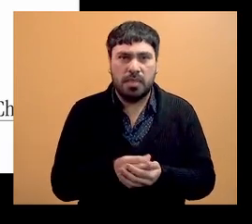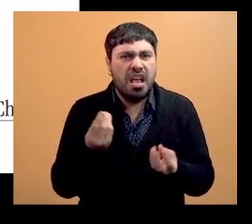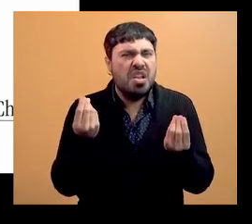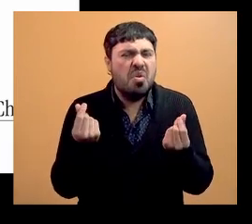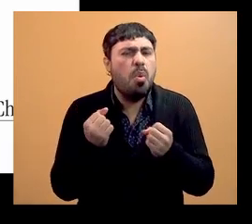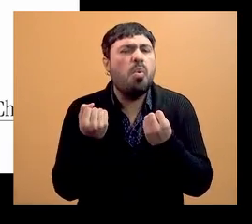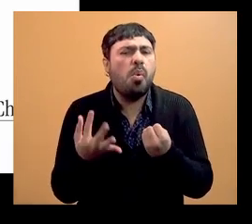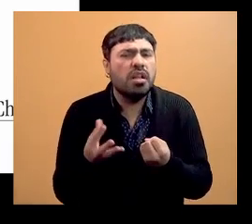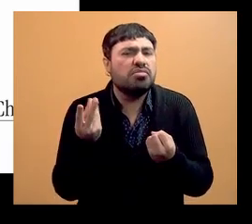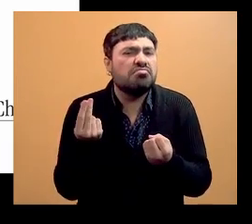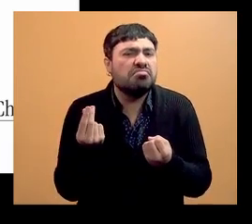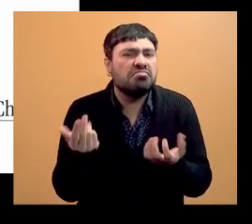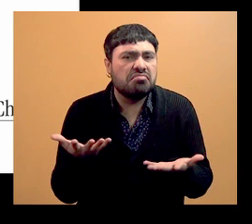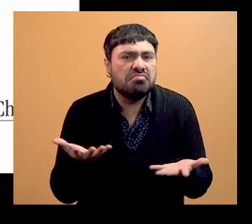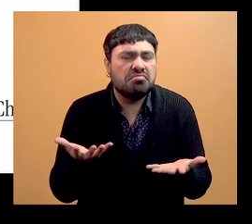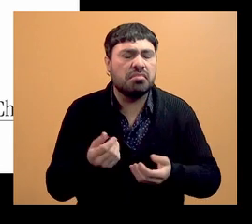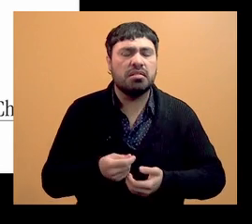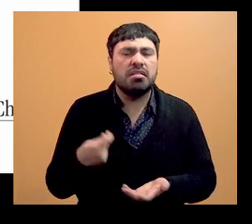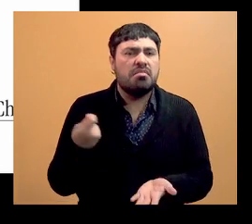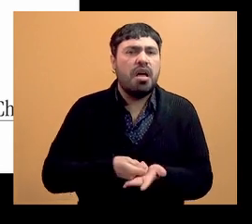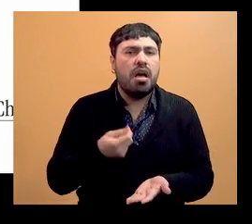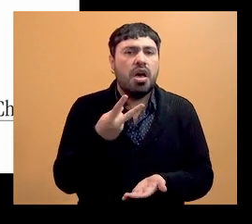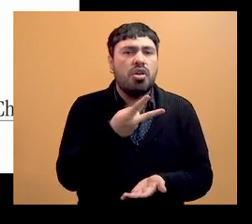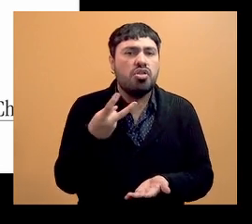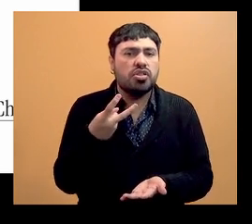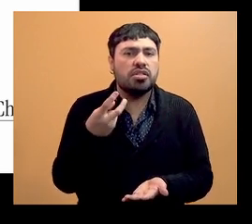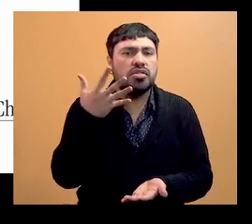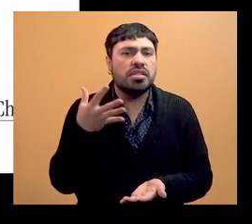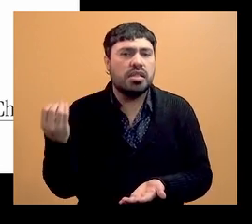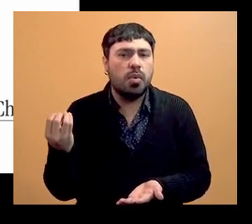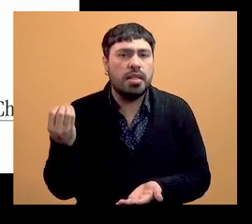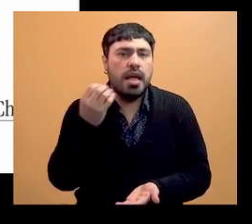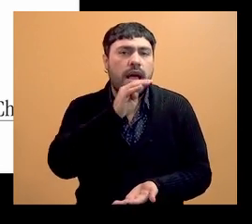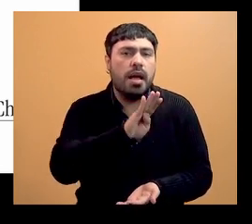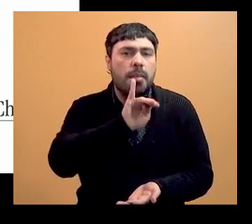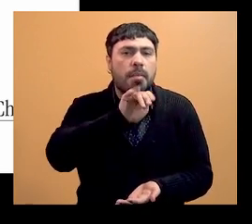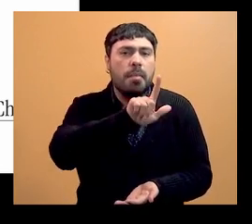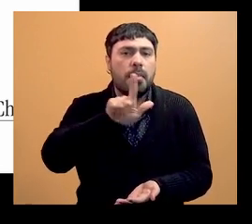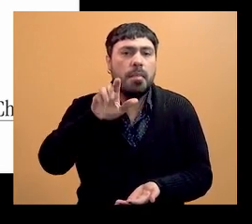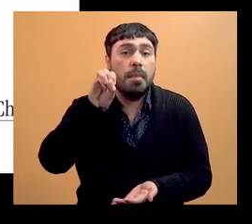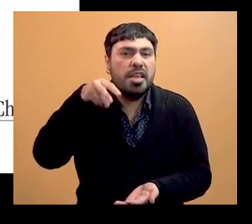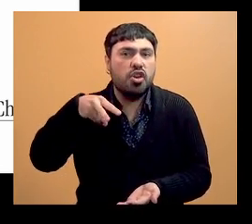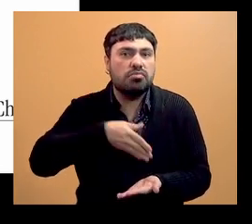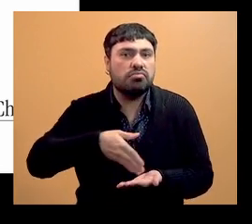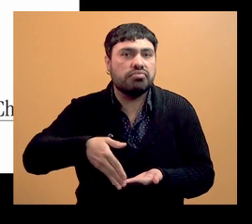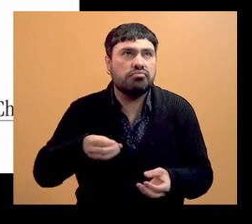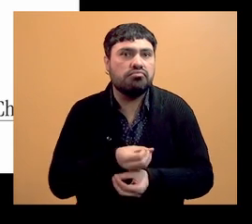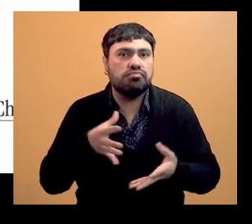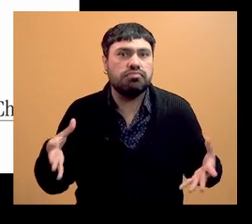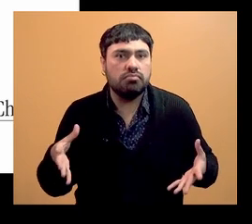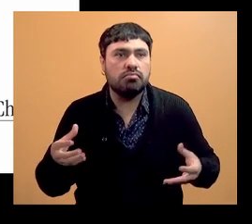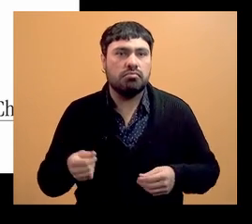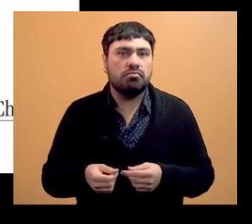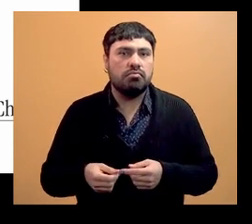alrededor de 150 billones de dólares. Por lo tanto, es una tremenda inversión que, por supuesto,